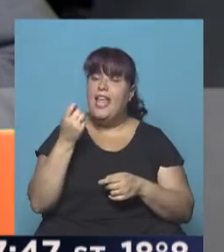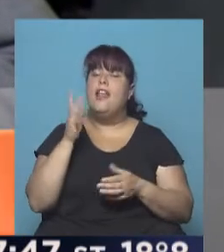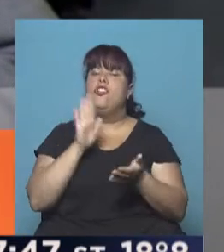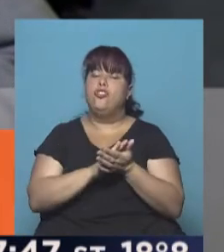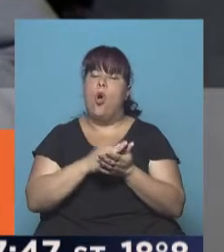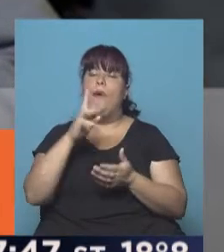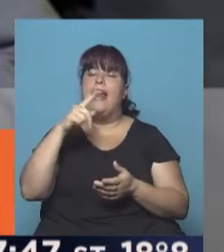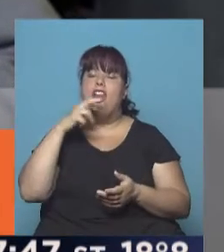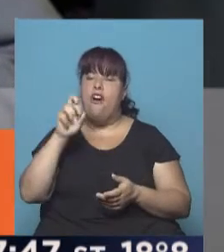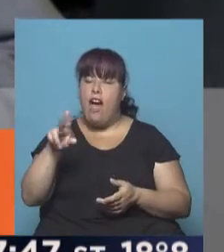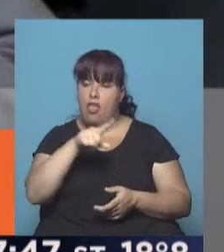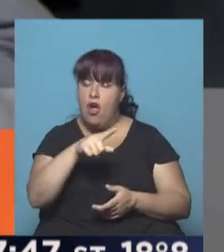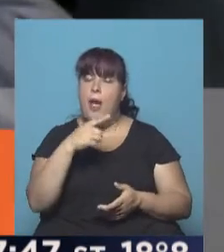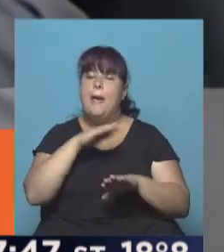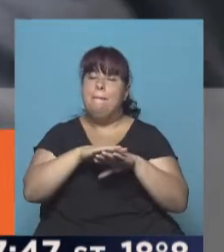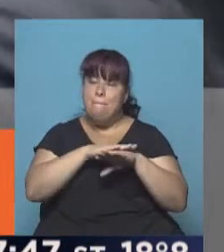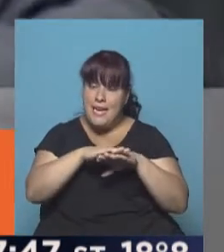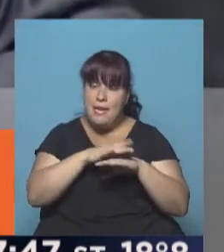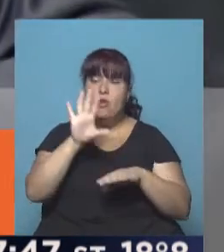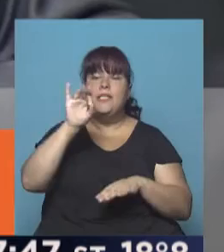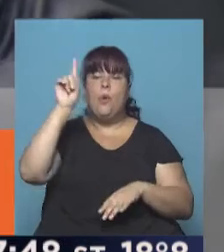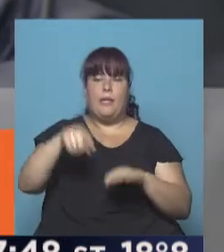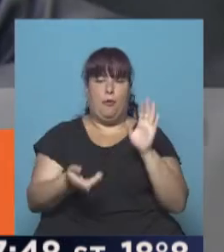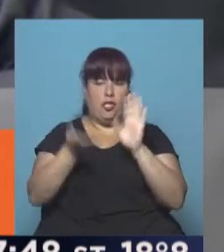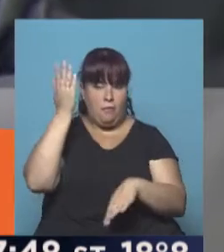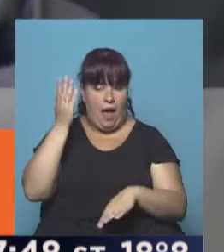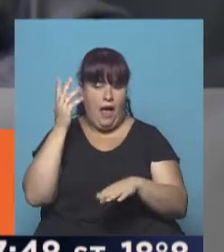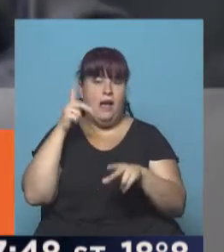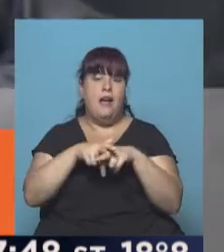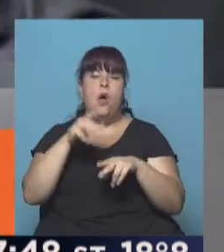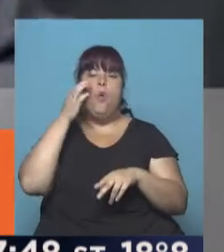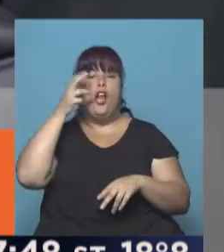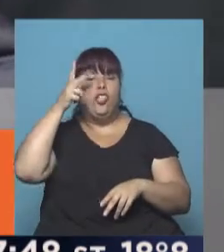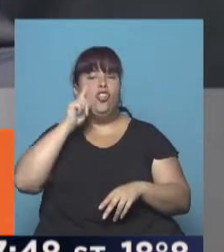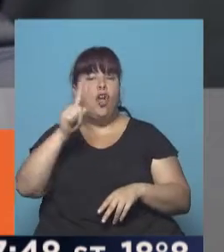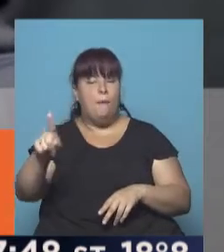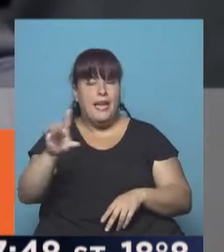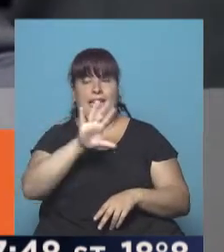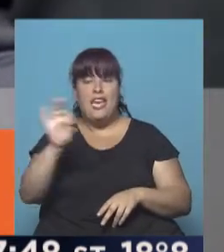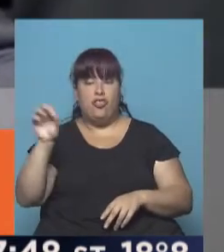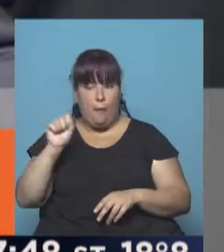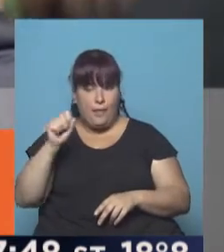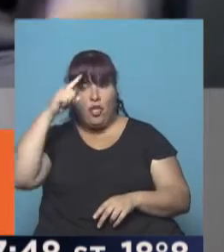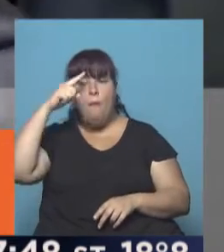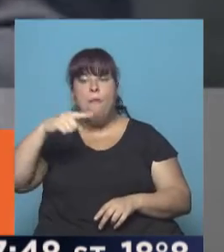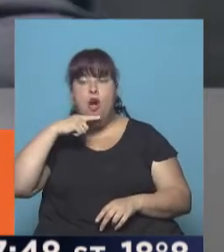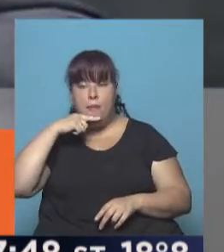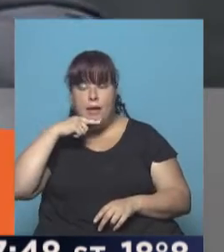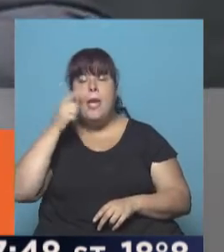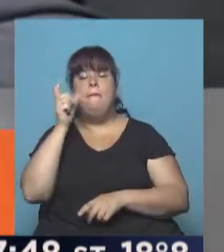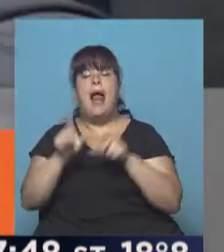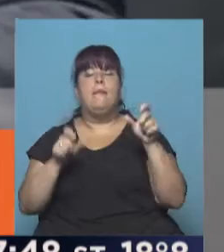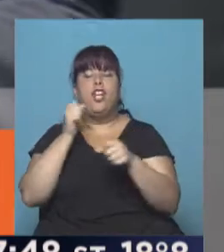la del Frente Renovador, que eleva el mínimo en casi un 50%, dejándolo en 48.500 pesos mensuales para